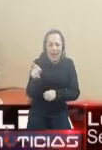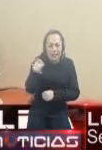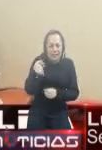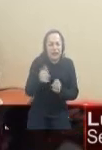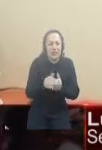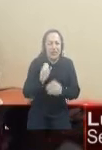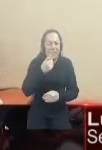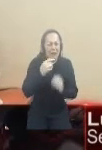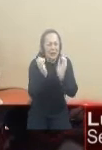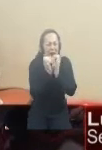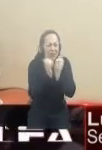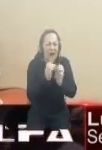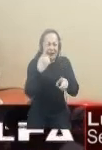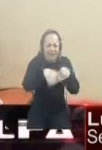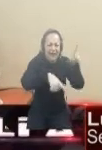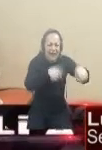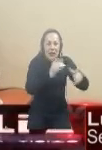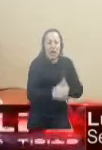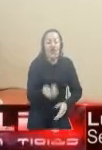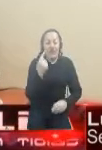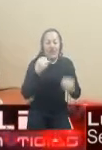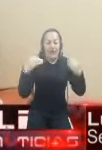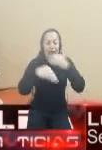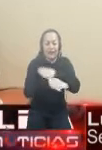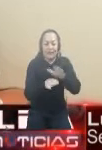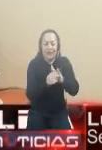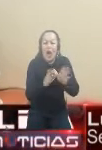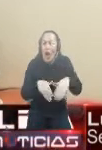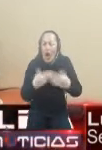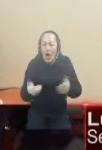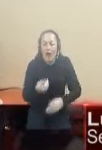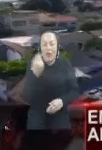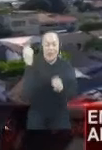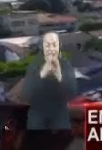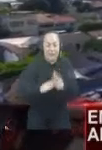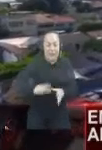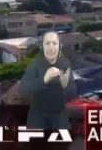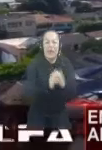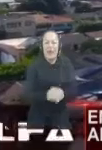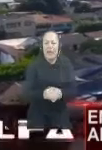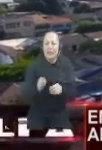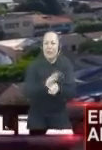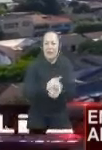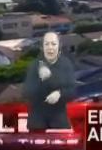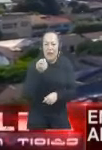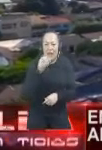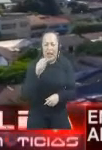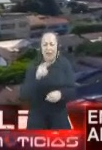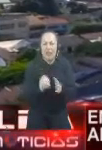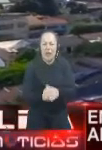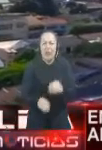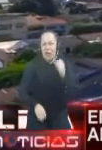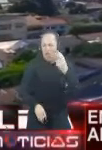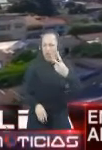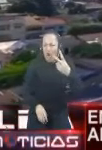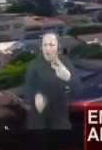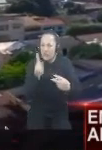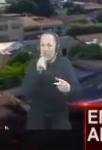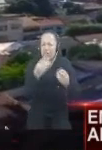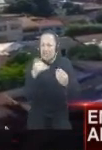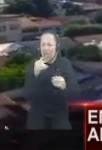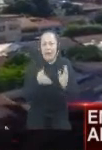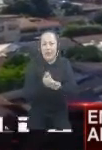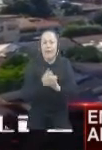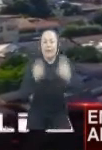de Mayo, hay unas vías que no están pavimentadas. En el barrio Gaitán, pues ya hay muy pocas, hay como 2 nomás, que paralelas